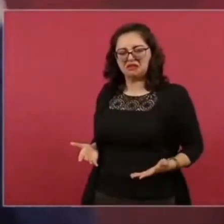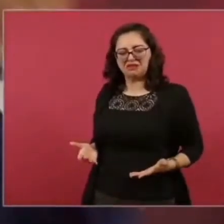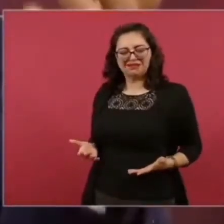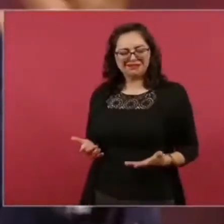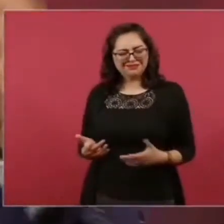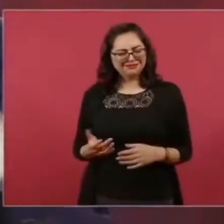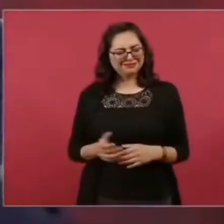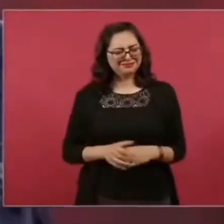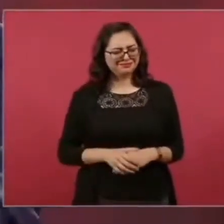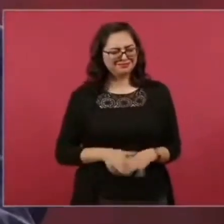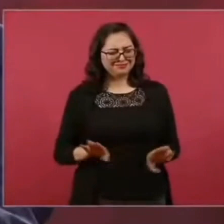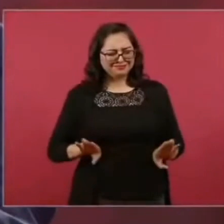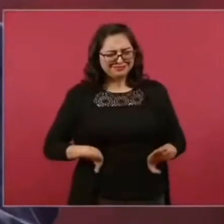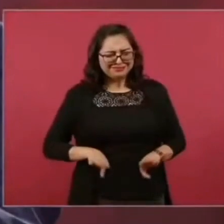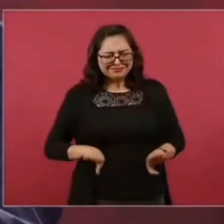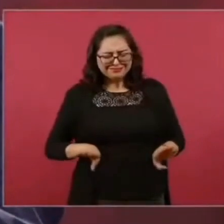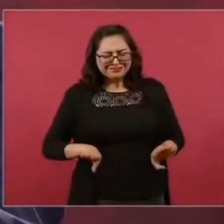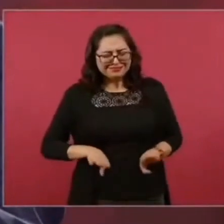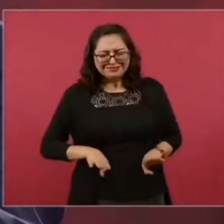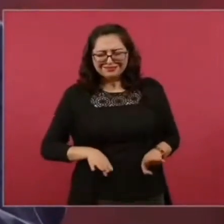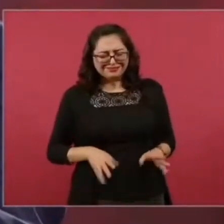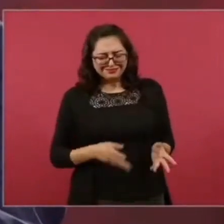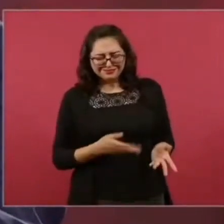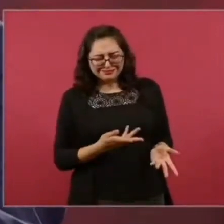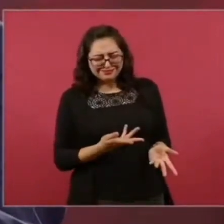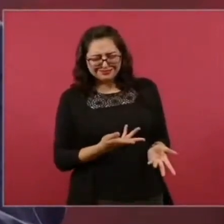¿Qué es eso?